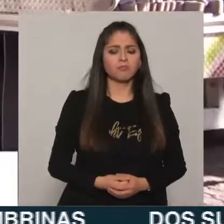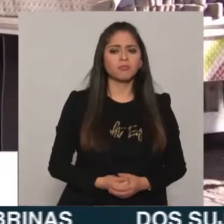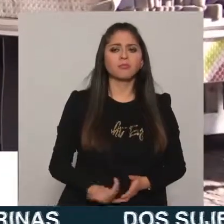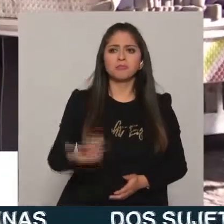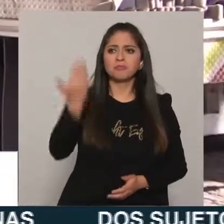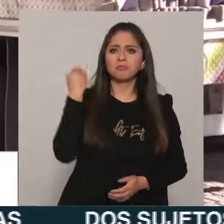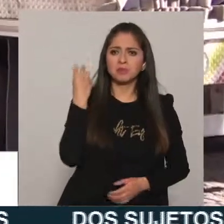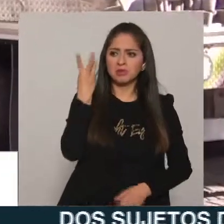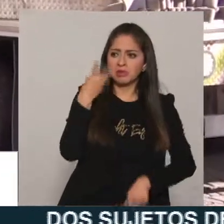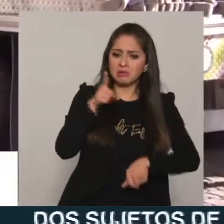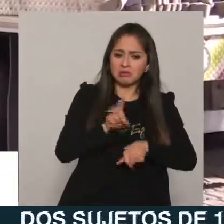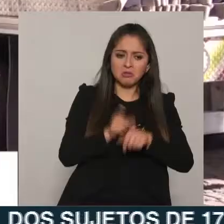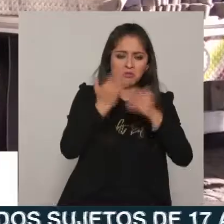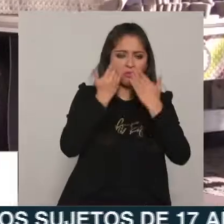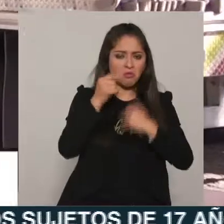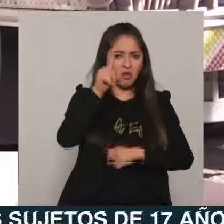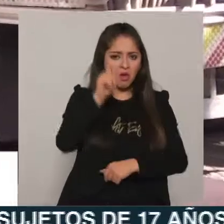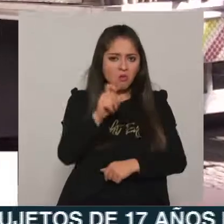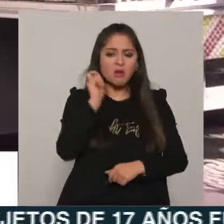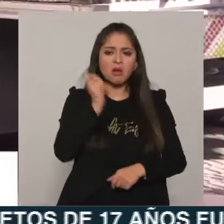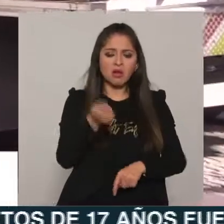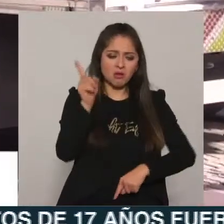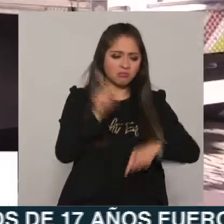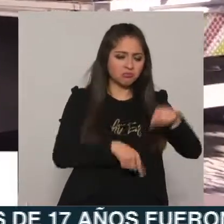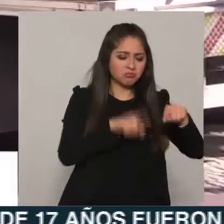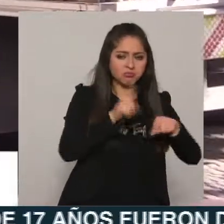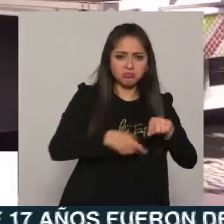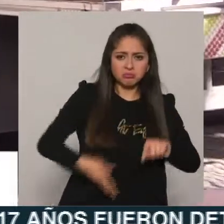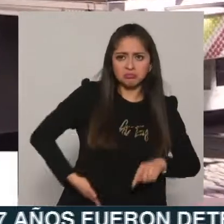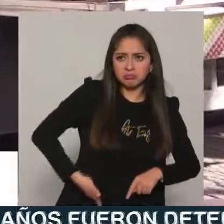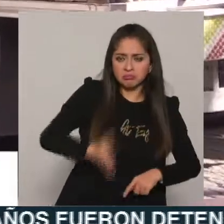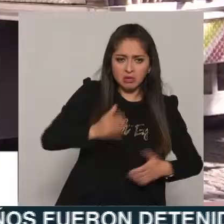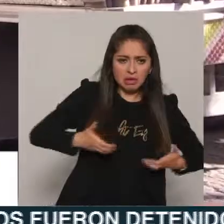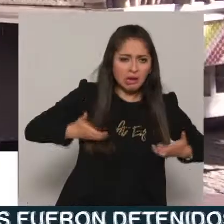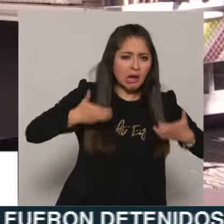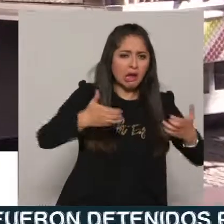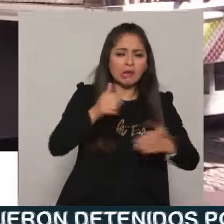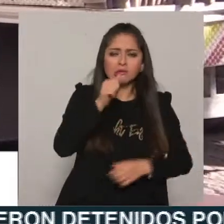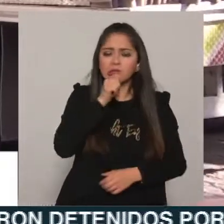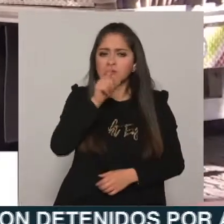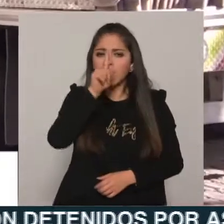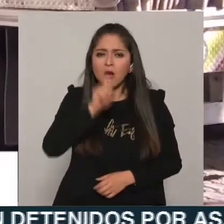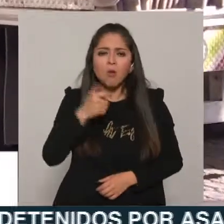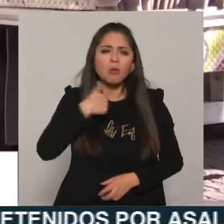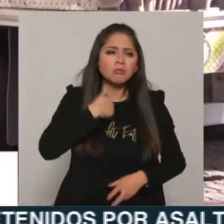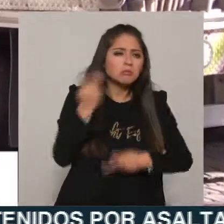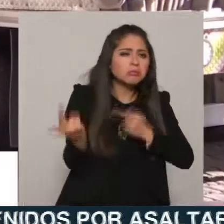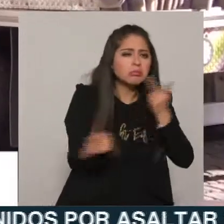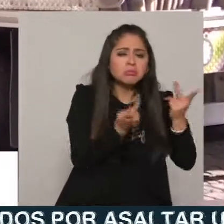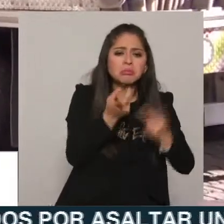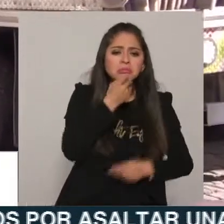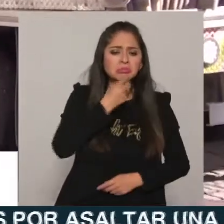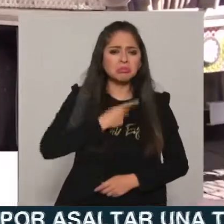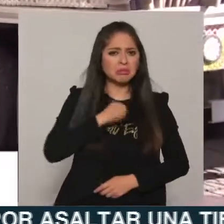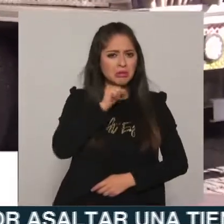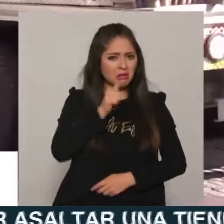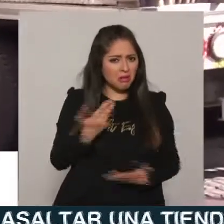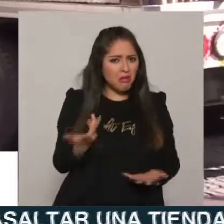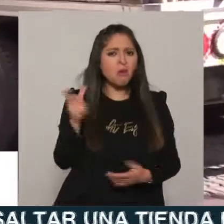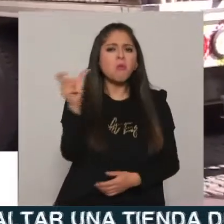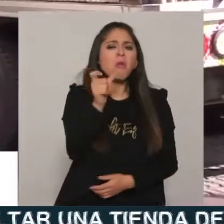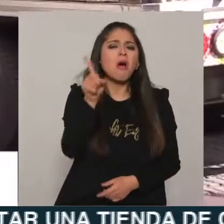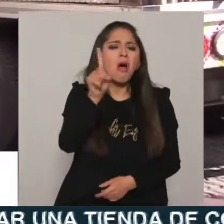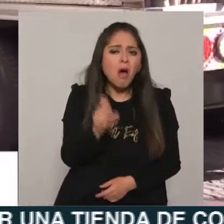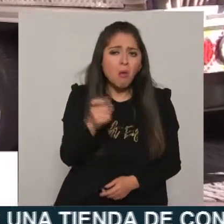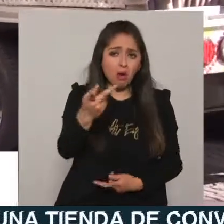días no tenemos agua, nos ha afectado todo, toda esta calle, nadie tiene agua, nadie nos dice nada qué es lo que pasa, cuándo va a llegar el agua, si nos van a mandar